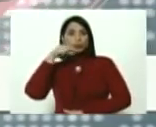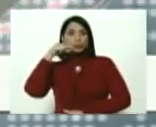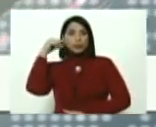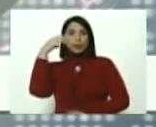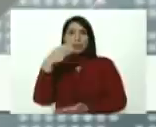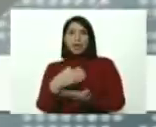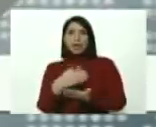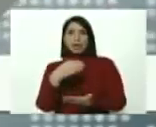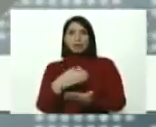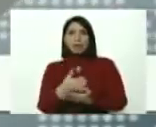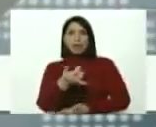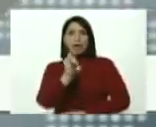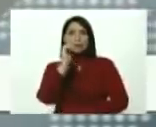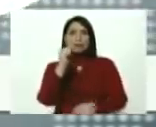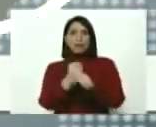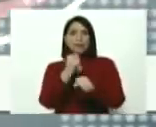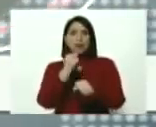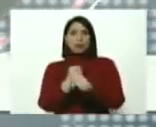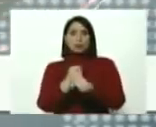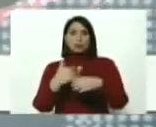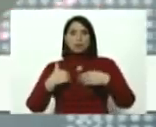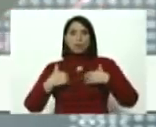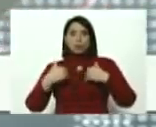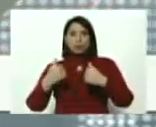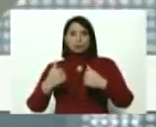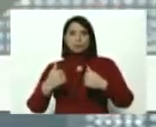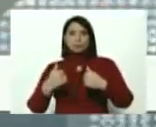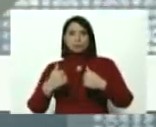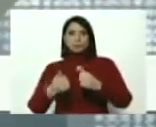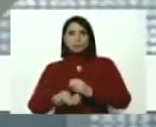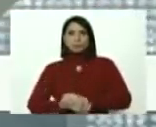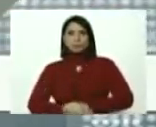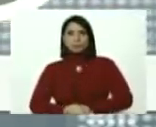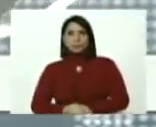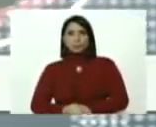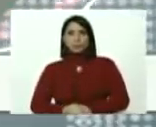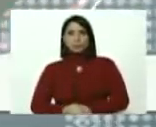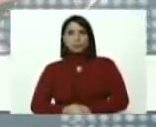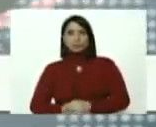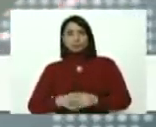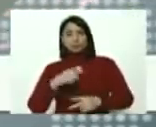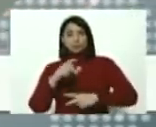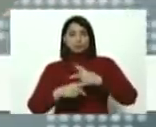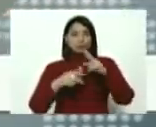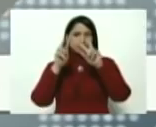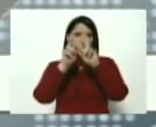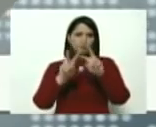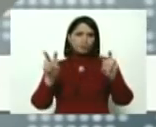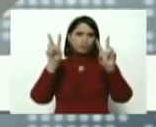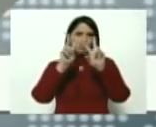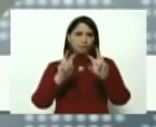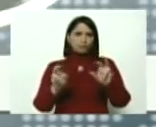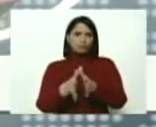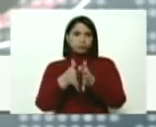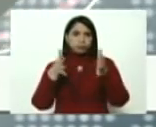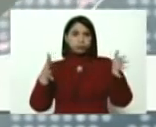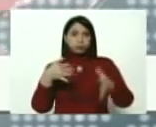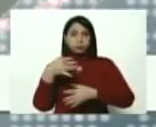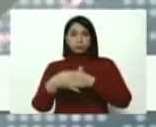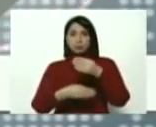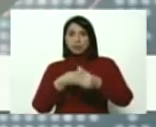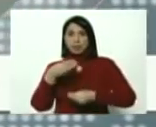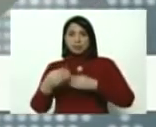Catia, un trabajador de la salud, en los procesos de despistaje masivo que se hacen